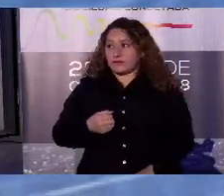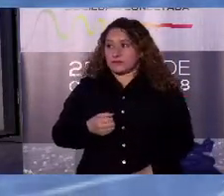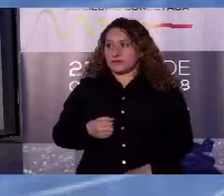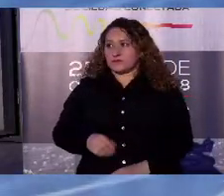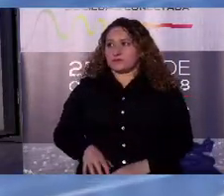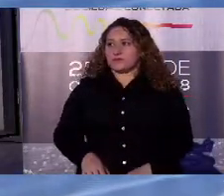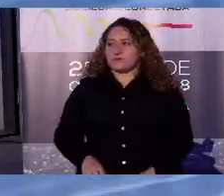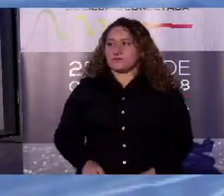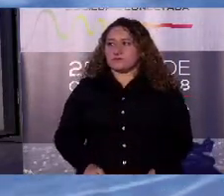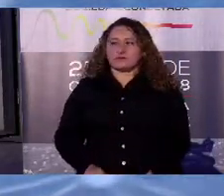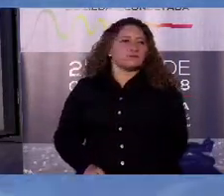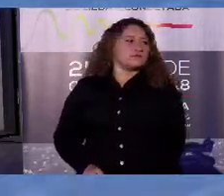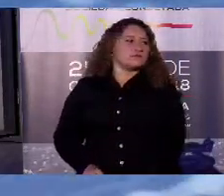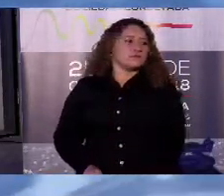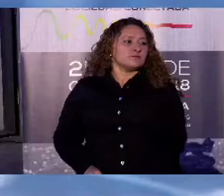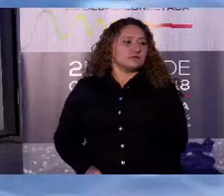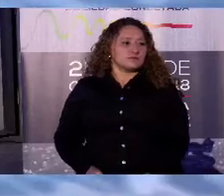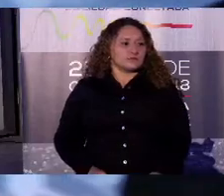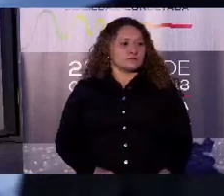¿no?